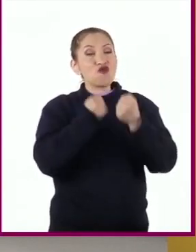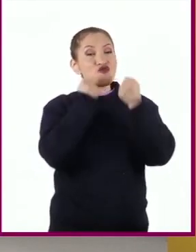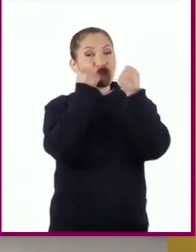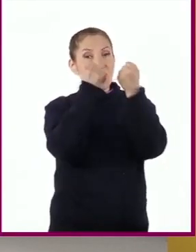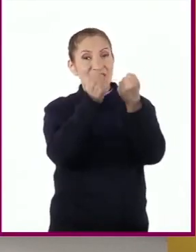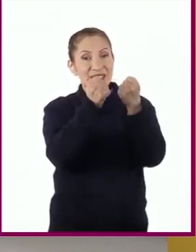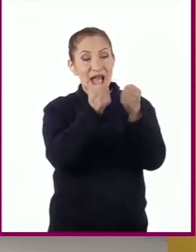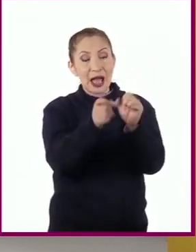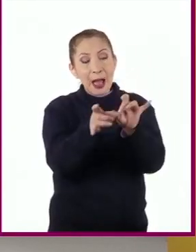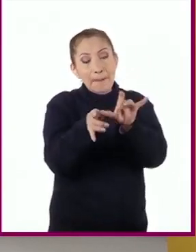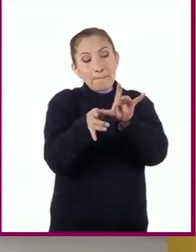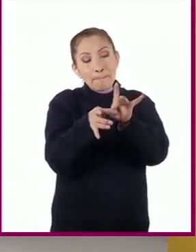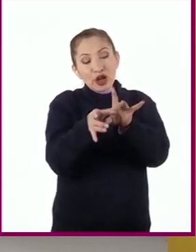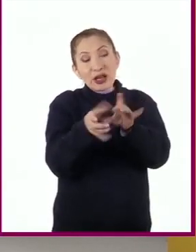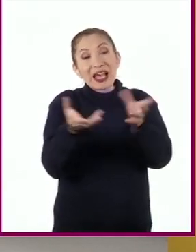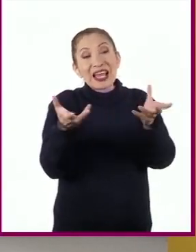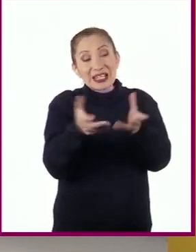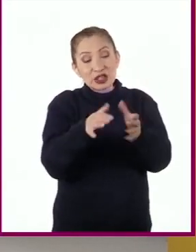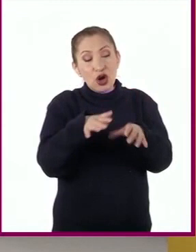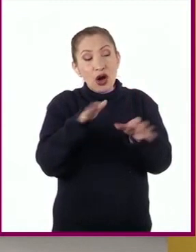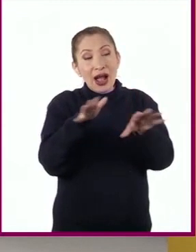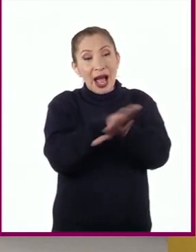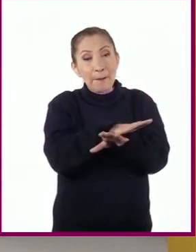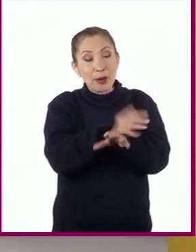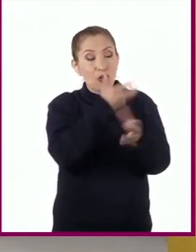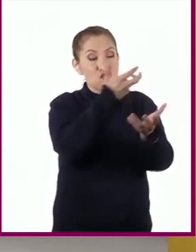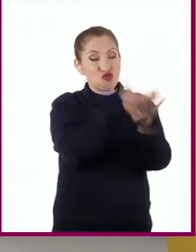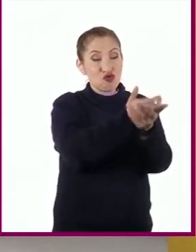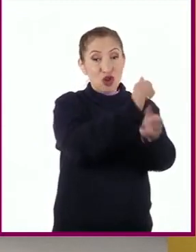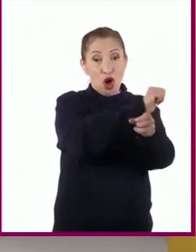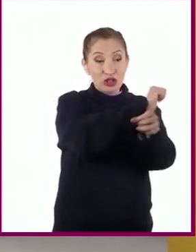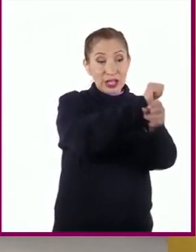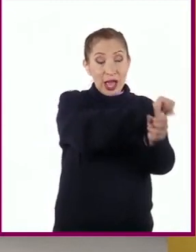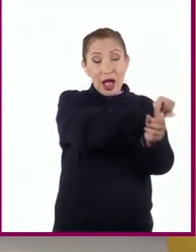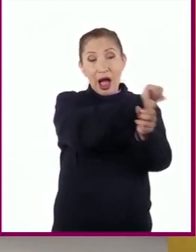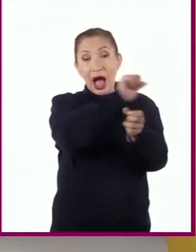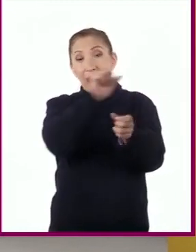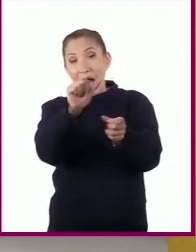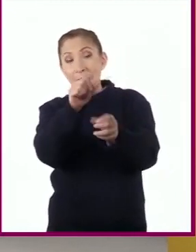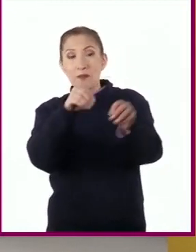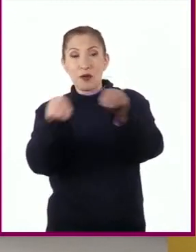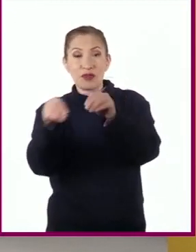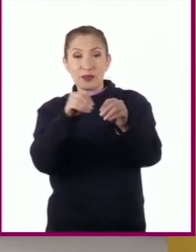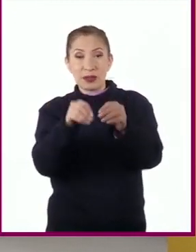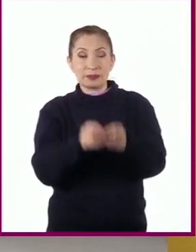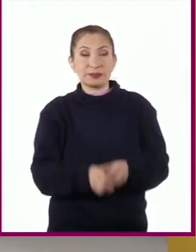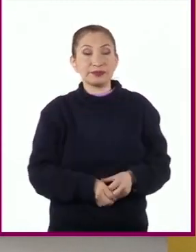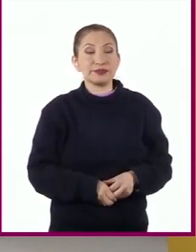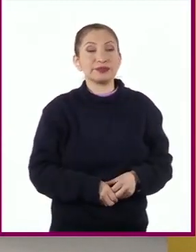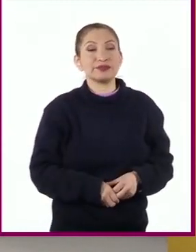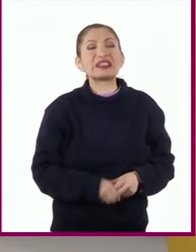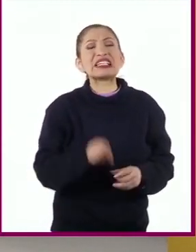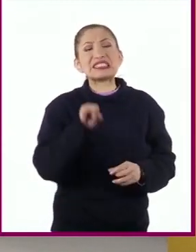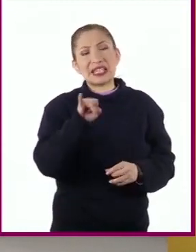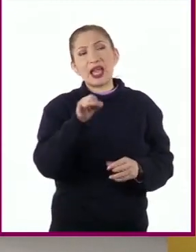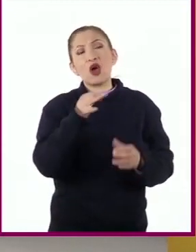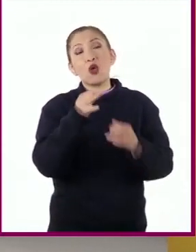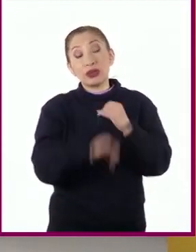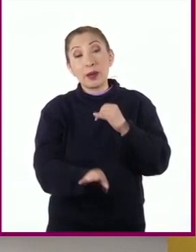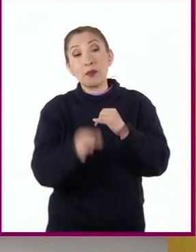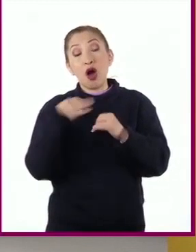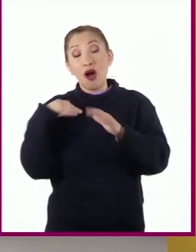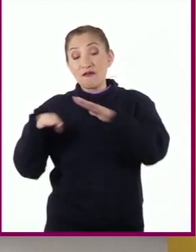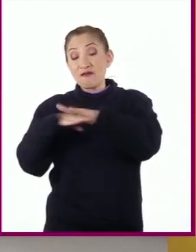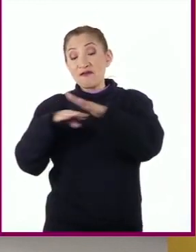fuerza externa que provocó el cambio de reposo del carrito a movimiento. Aunque al final, la fuerza